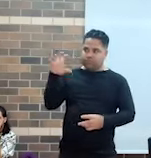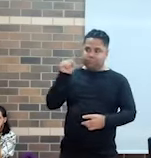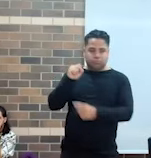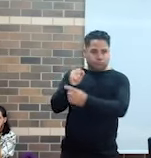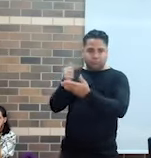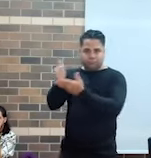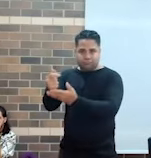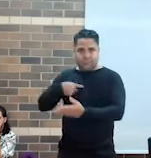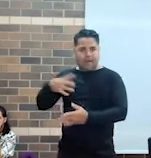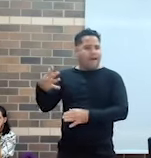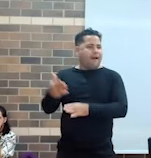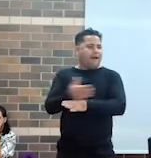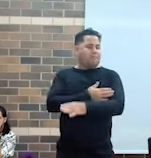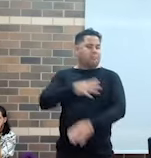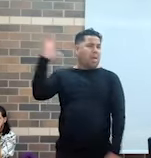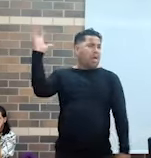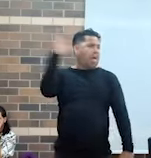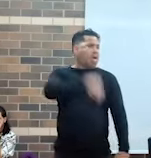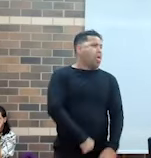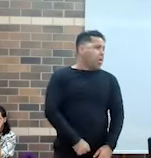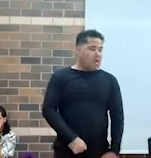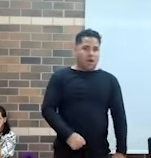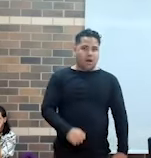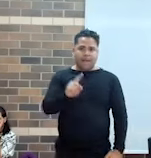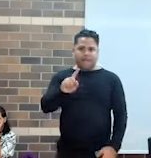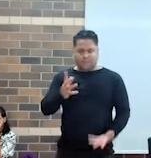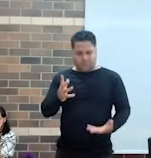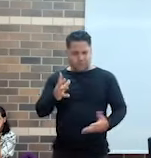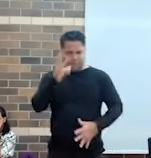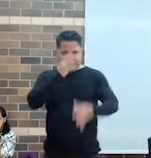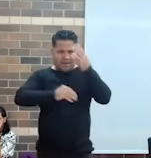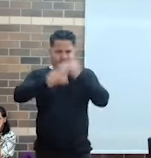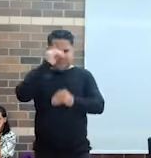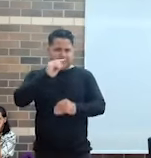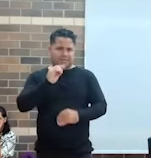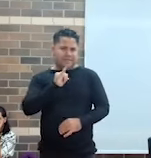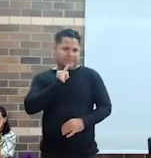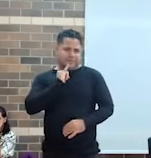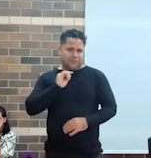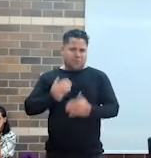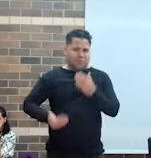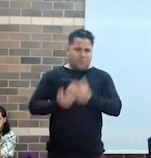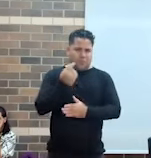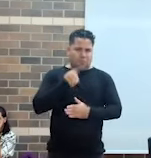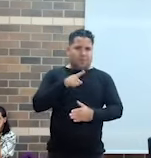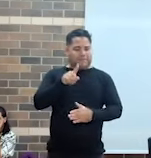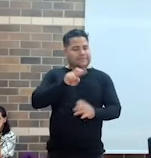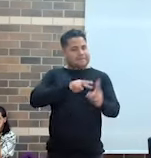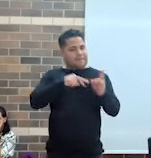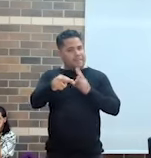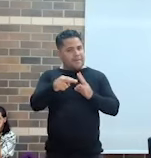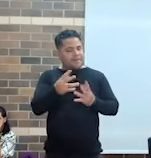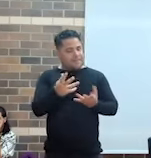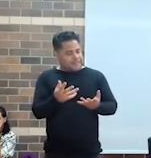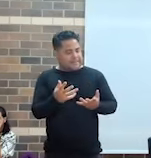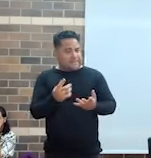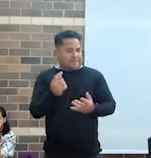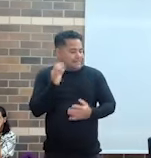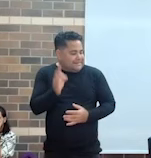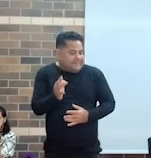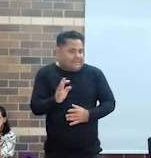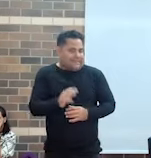lo que dice la física es eso, aprender un lenguaje nuevo siempre te va a dar una nueva perspectiva. Entonces, ya ahora sí quiero hacer la